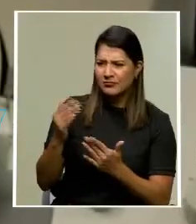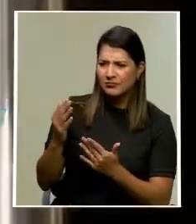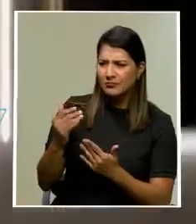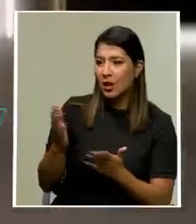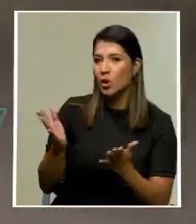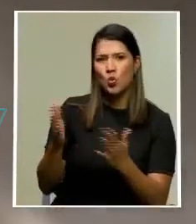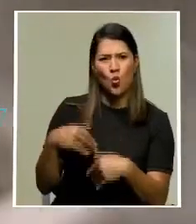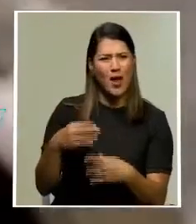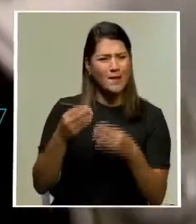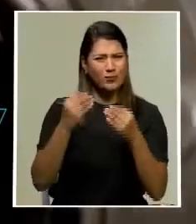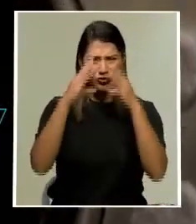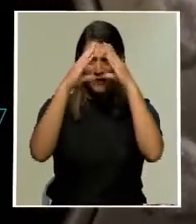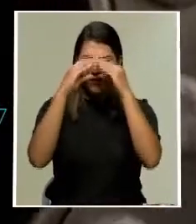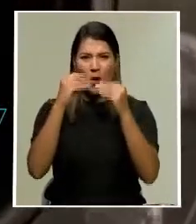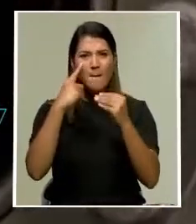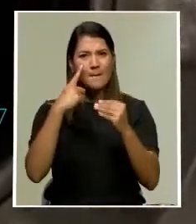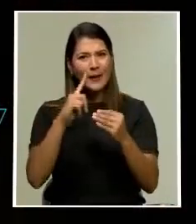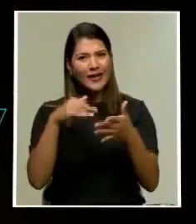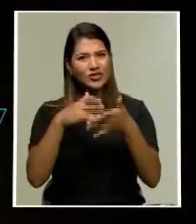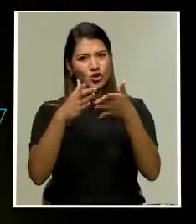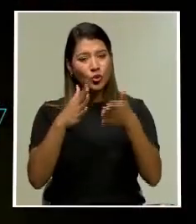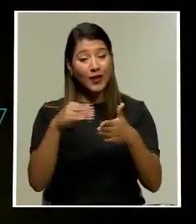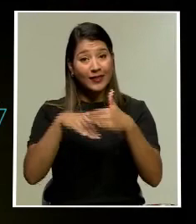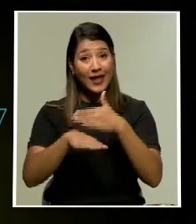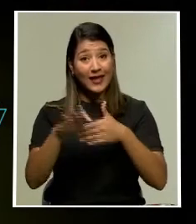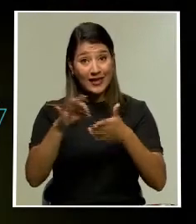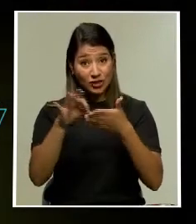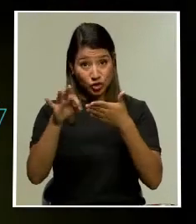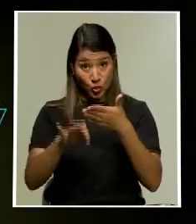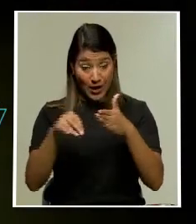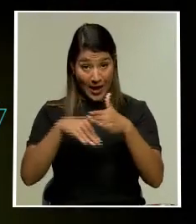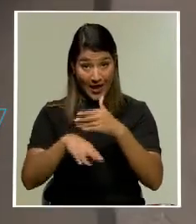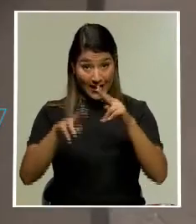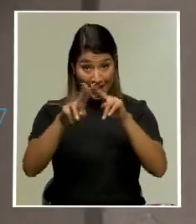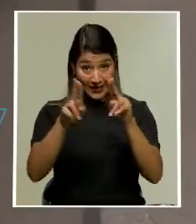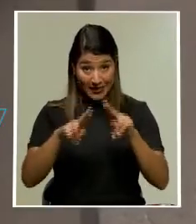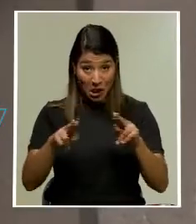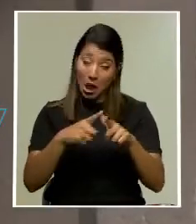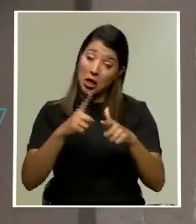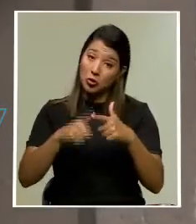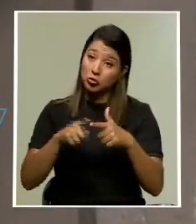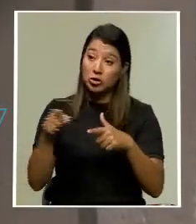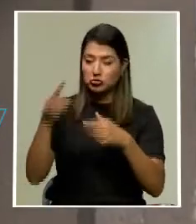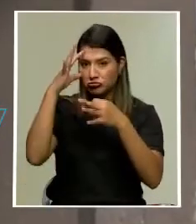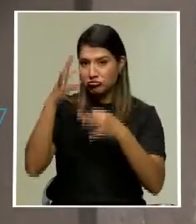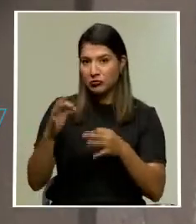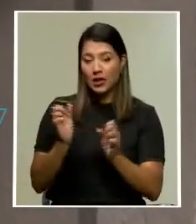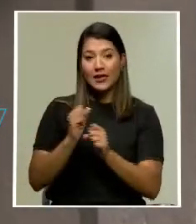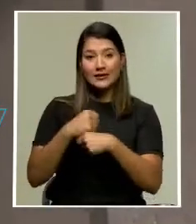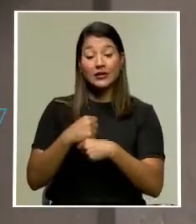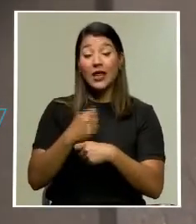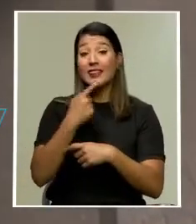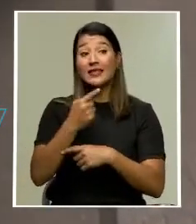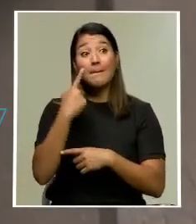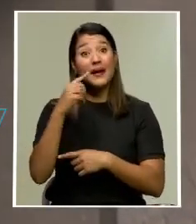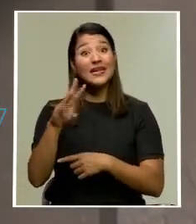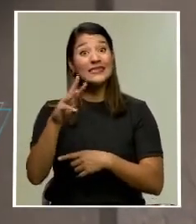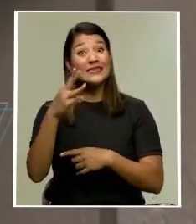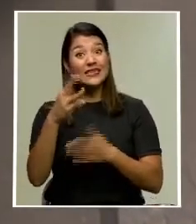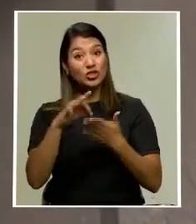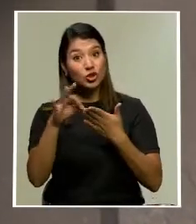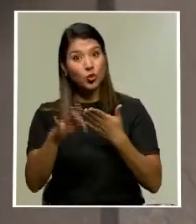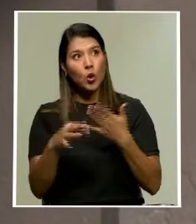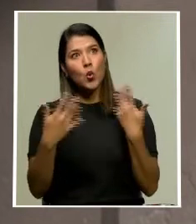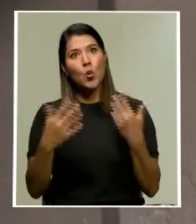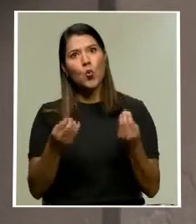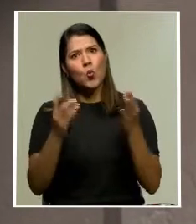material de primaria disponible en Internet, por lo que se dieron a la tarea de desarrollarlo. Para la experta, sexto grado es clave